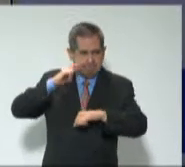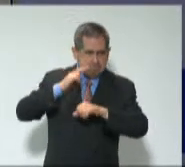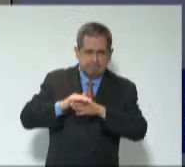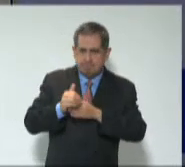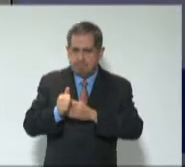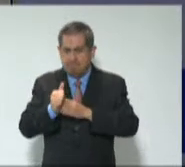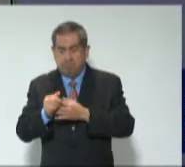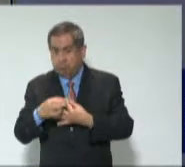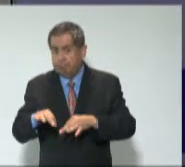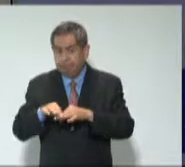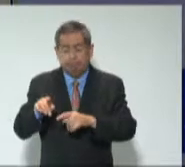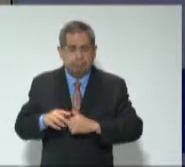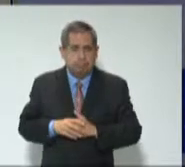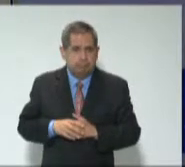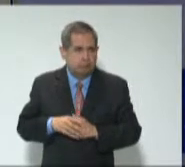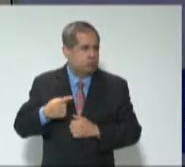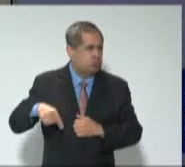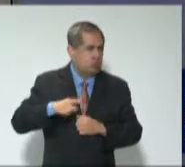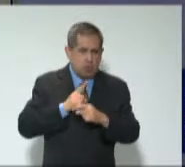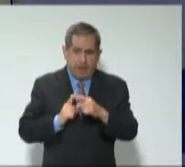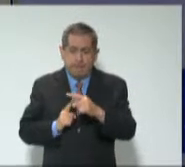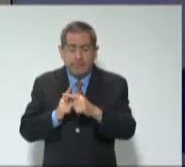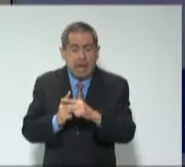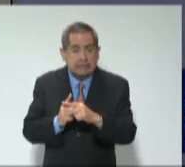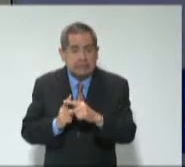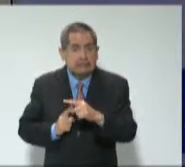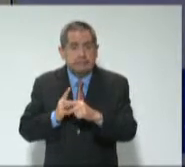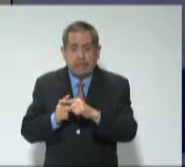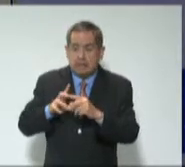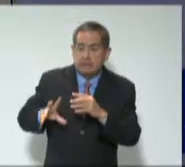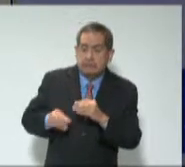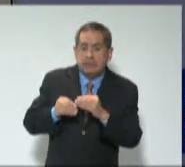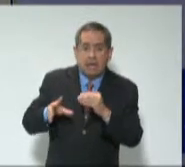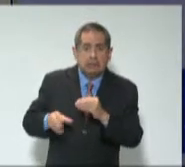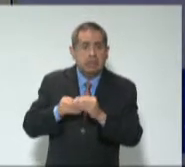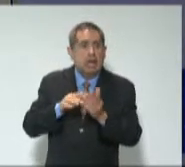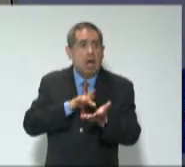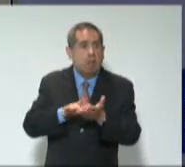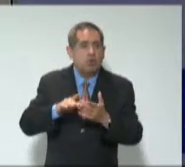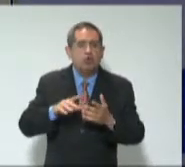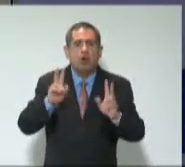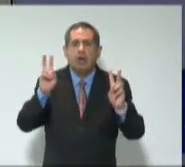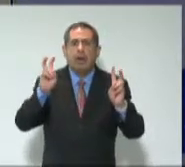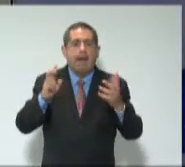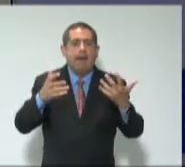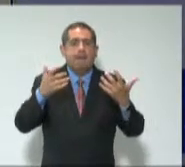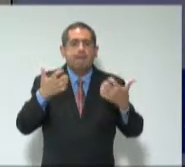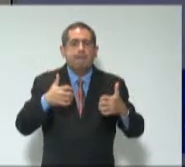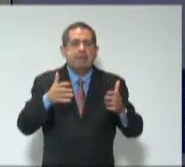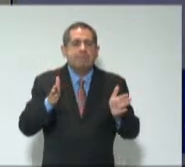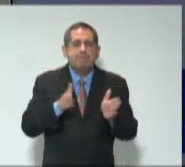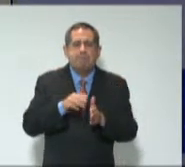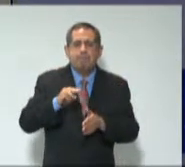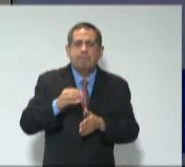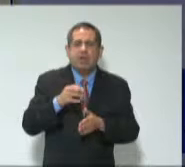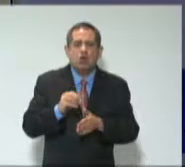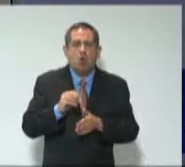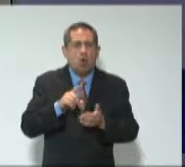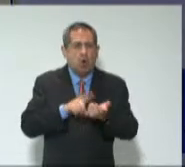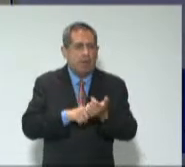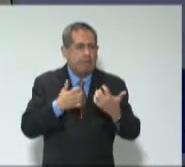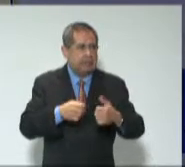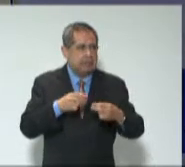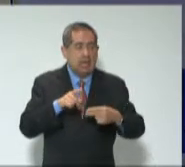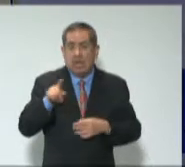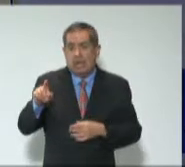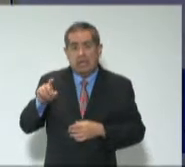importante sumaremos el programa también de el apoyo financiero de microempresas familiares que la secretaría de